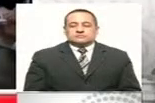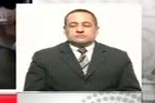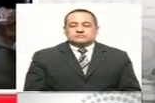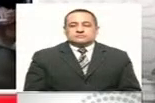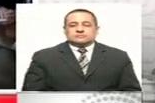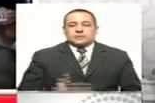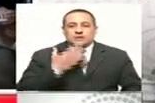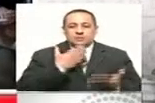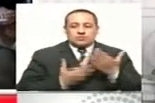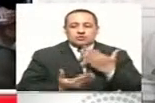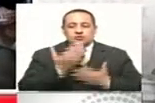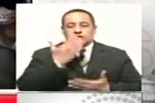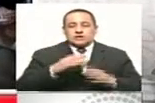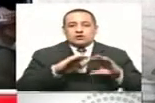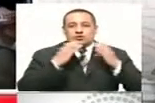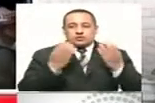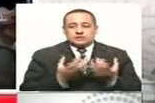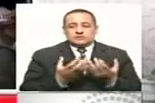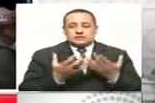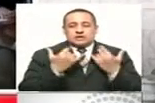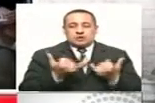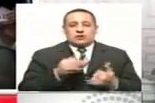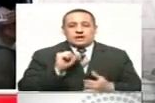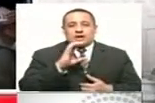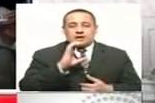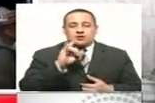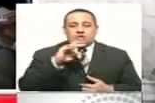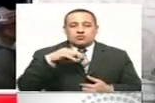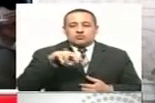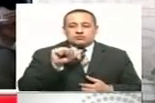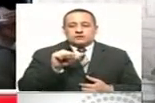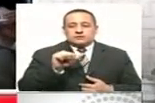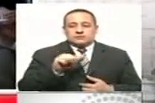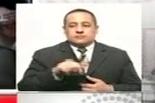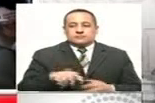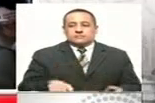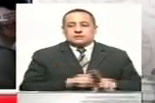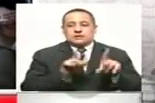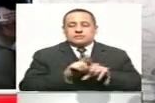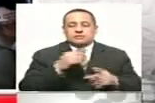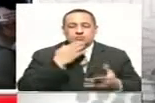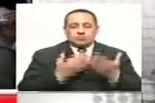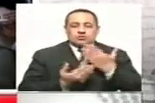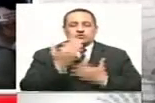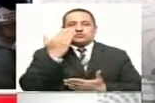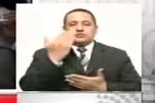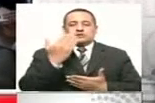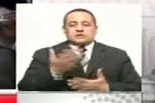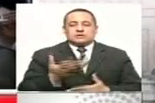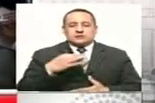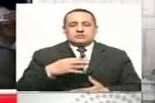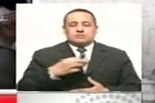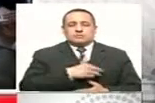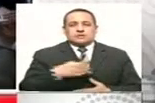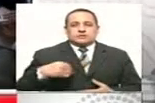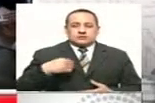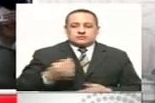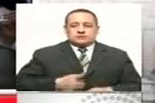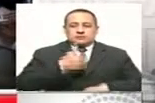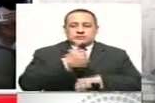Buenos días, señor congresista Acuña Peralta II, y buenos días, señor primer